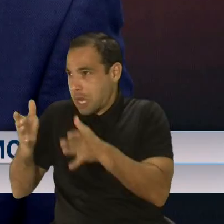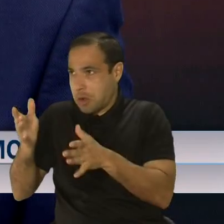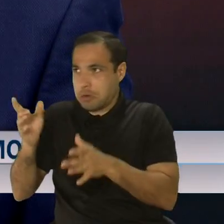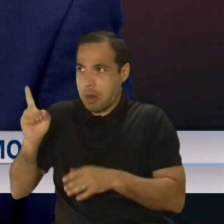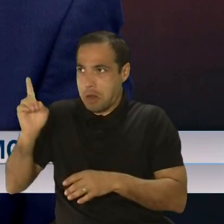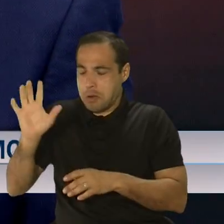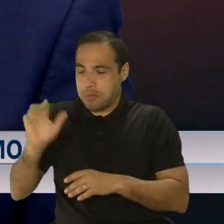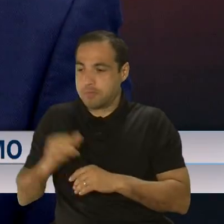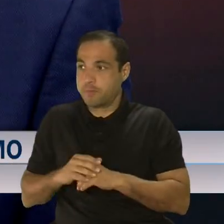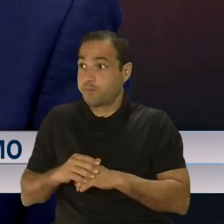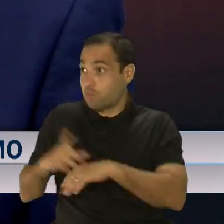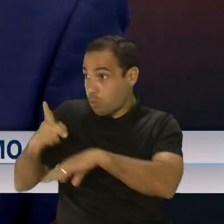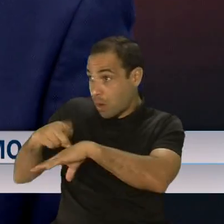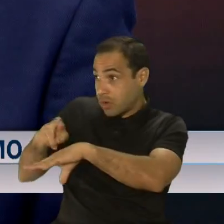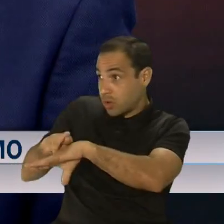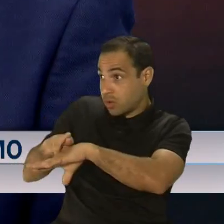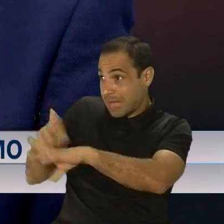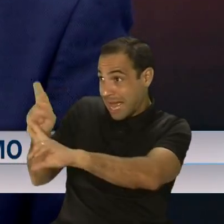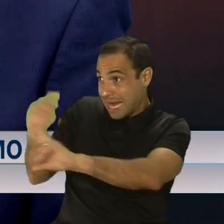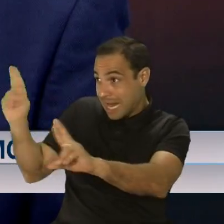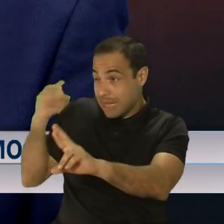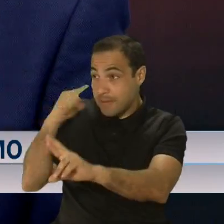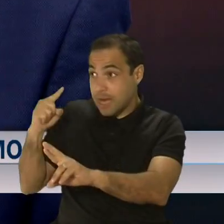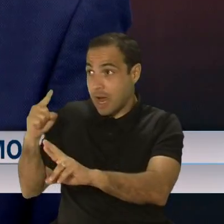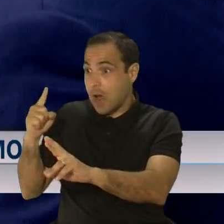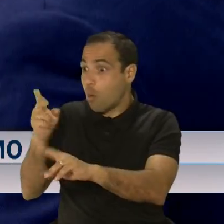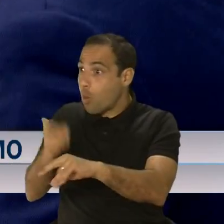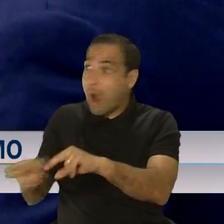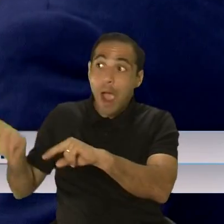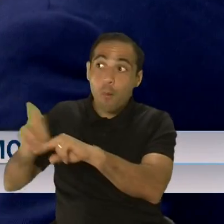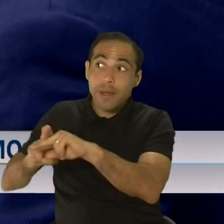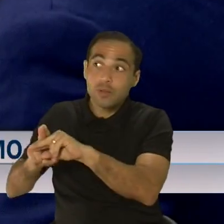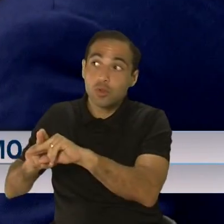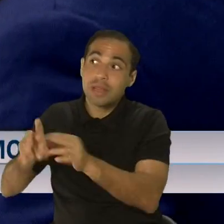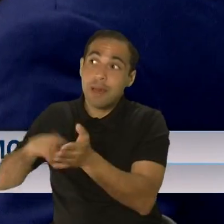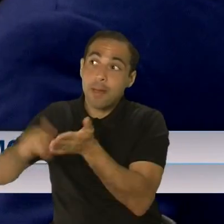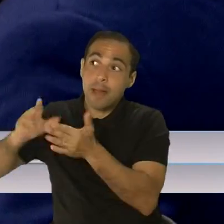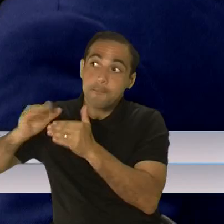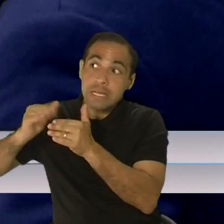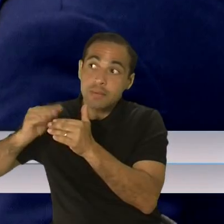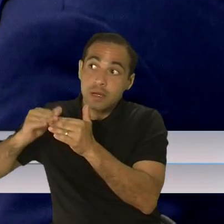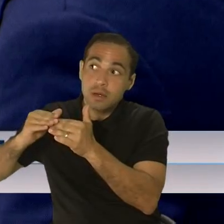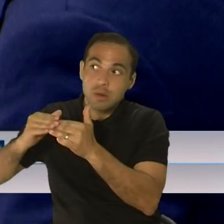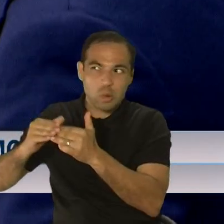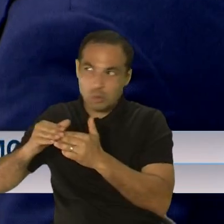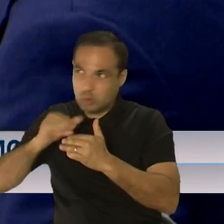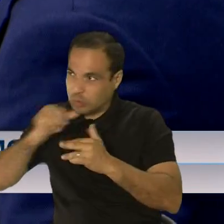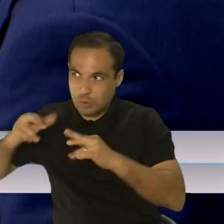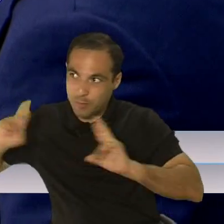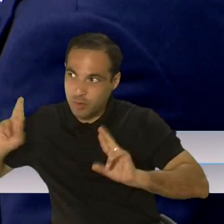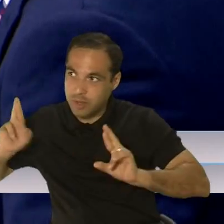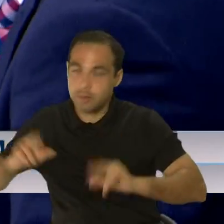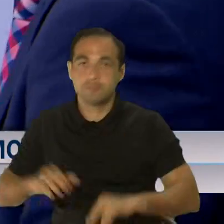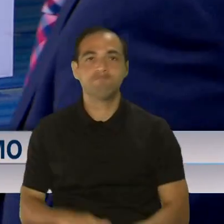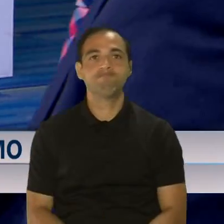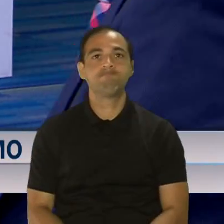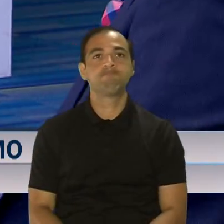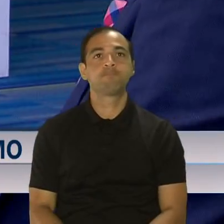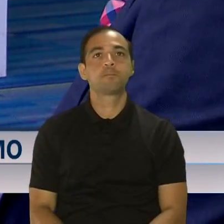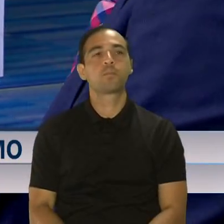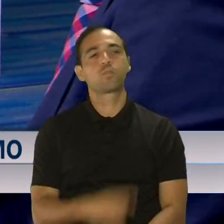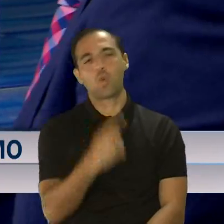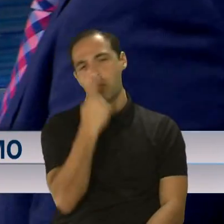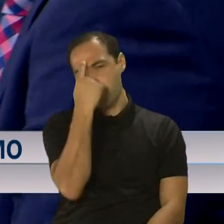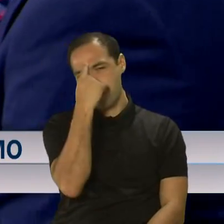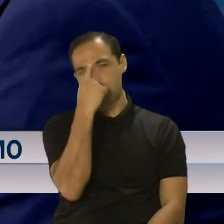ahora mismo preparado para un aumento del salario mínimo o no era el momento? Yo creo que este momento ya el mercado estaba respondiendo,